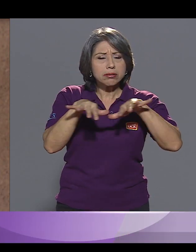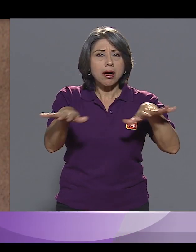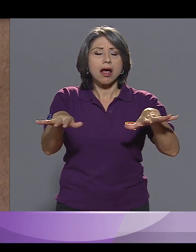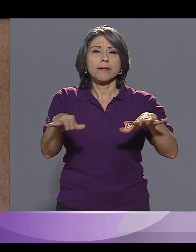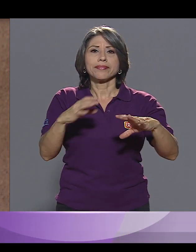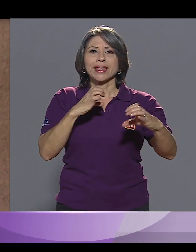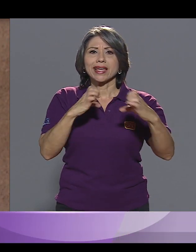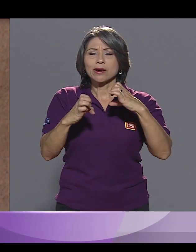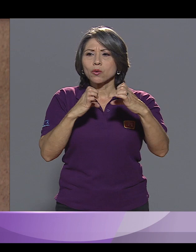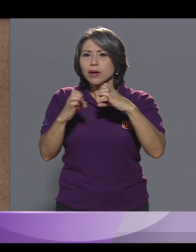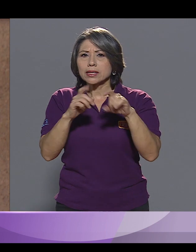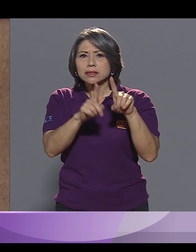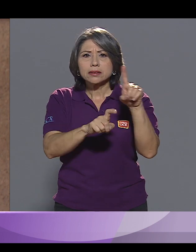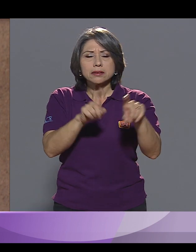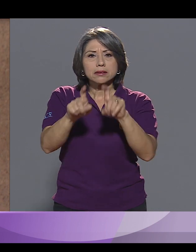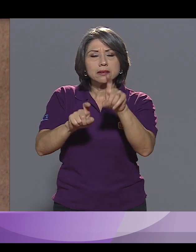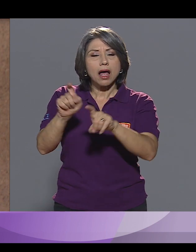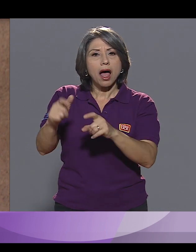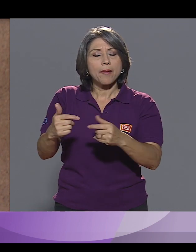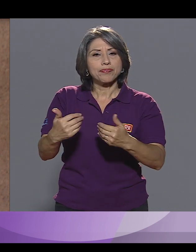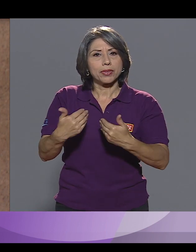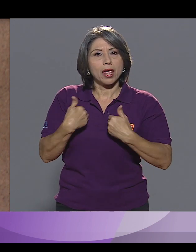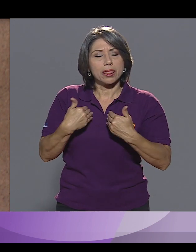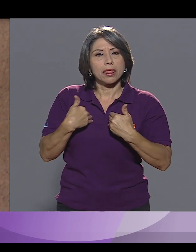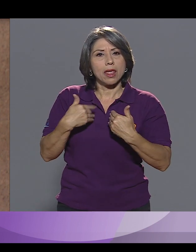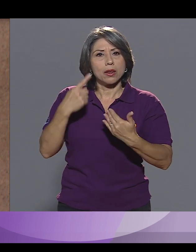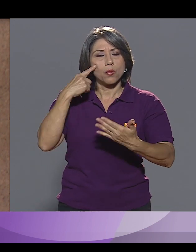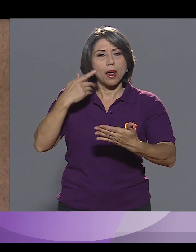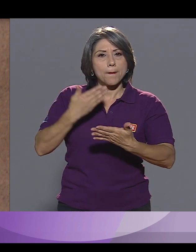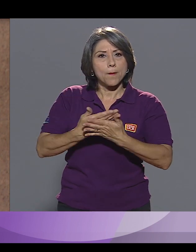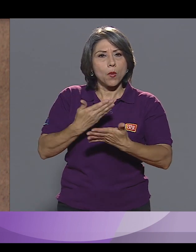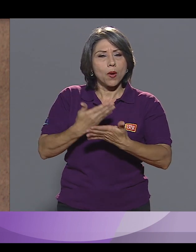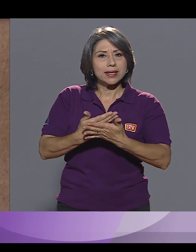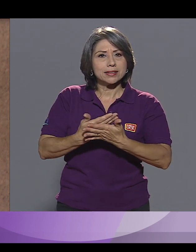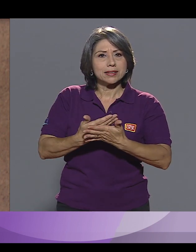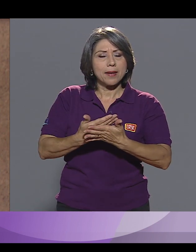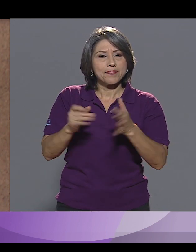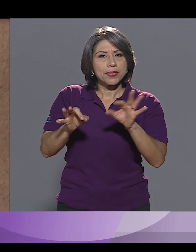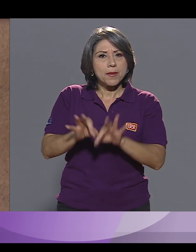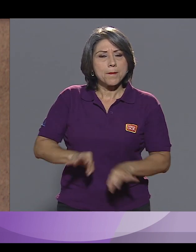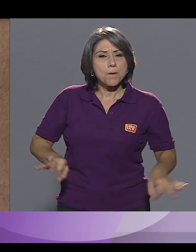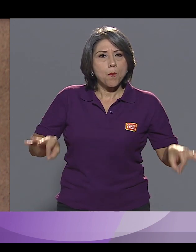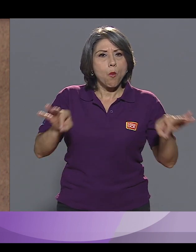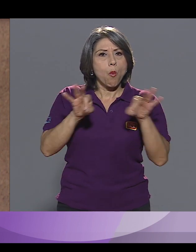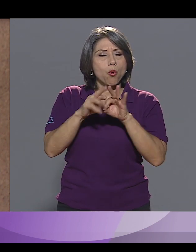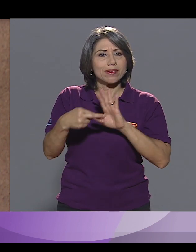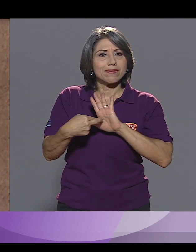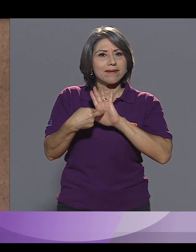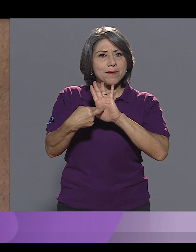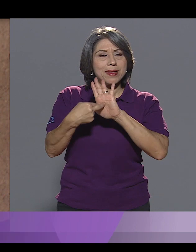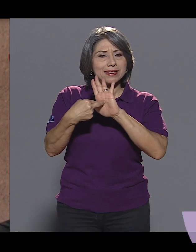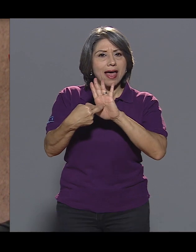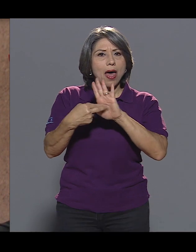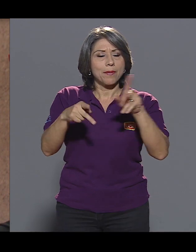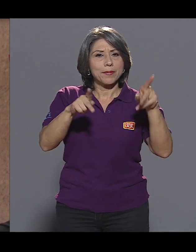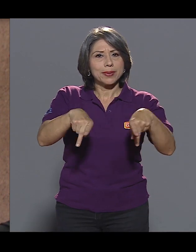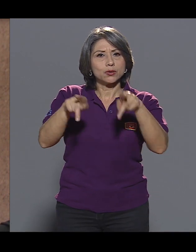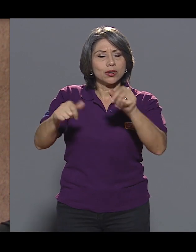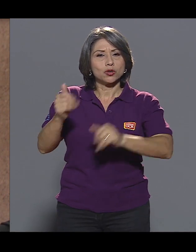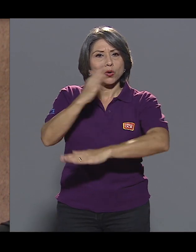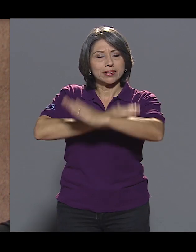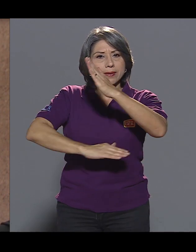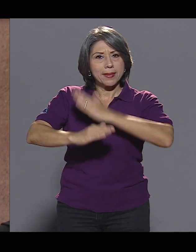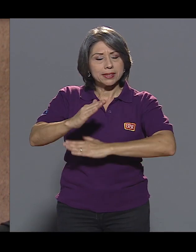encuesta que tiene una muestra bastante importante y representativa, tanto de personas con discapacidad